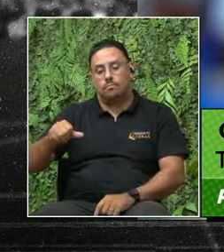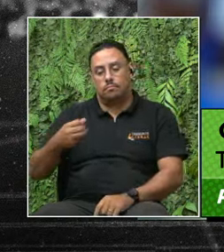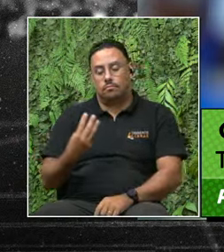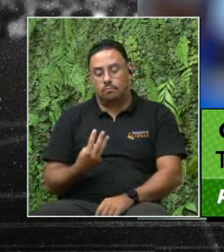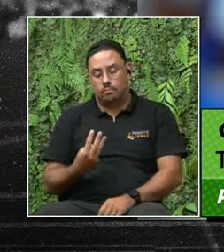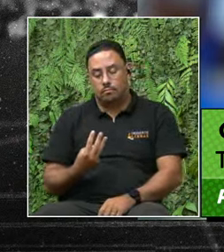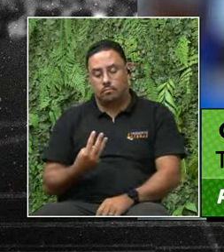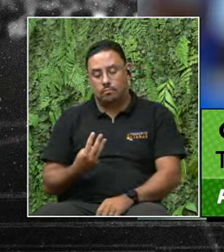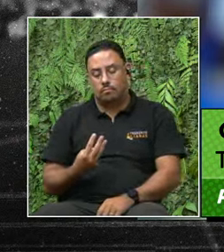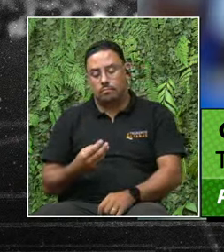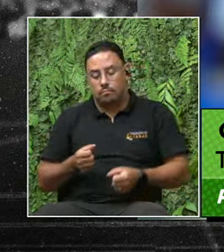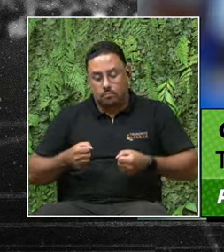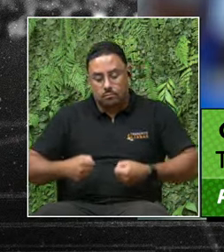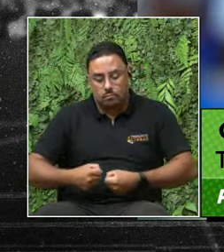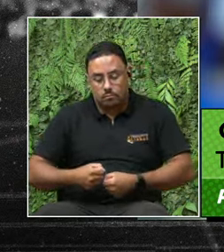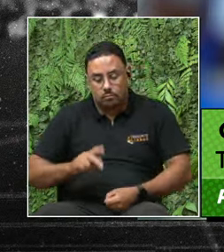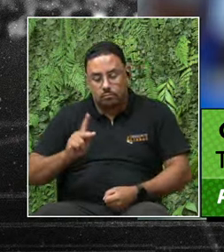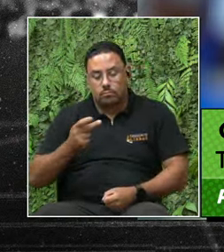3ul